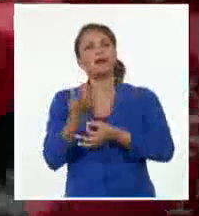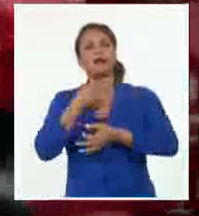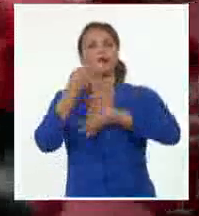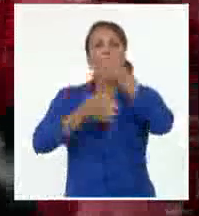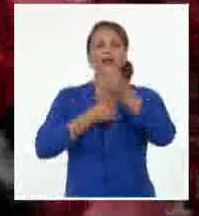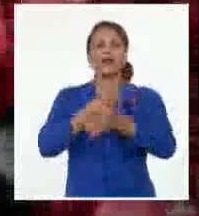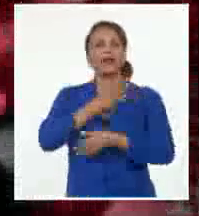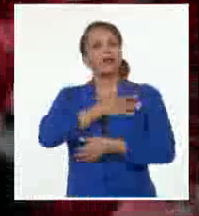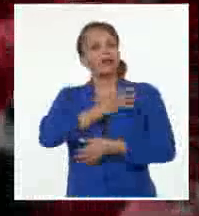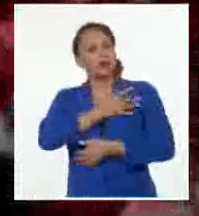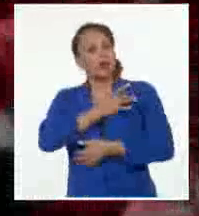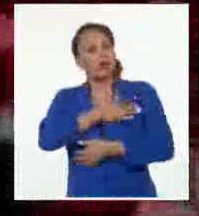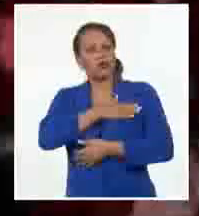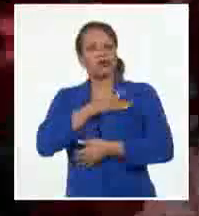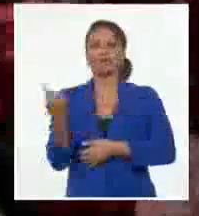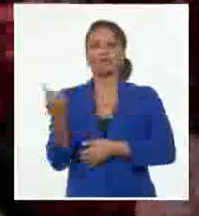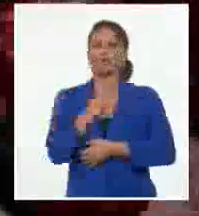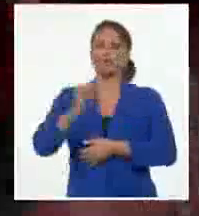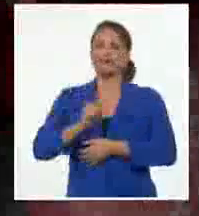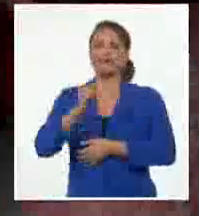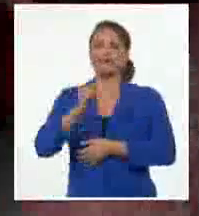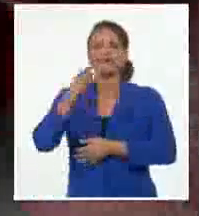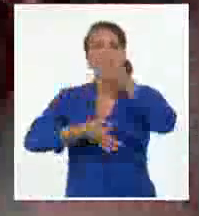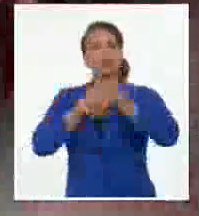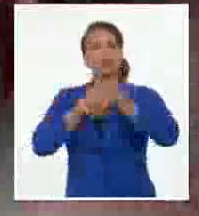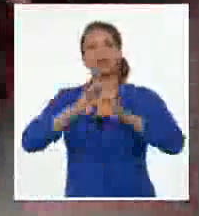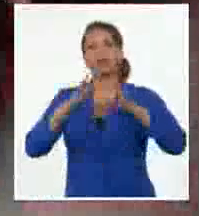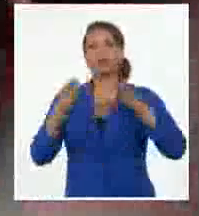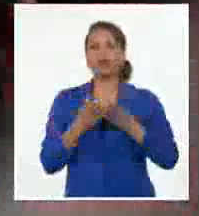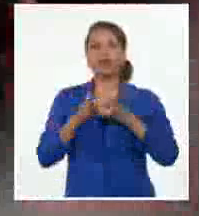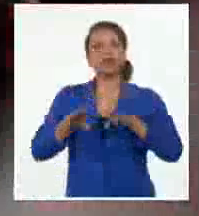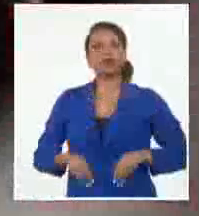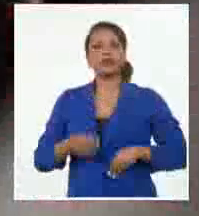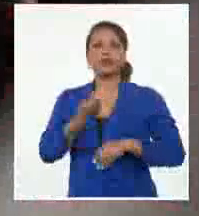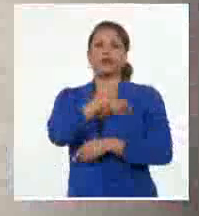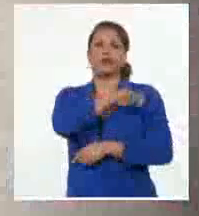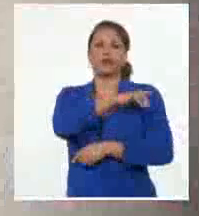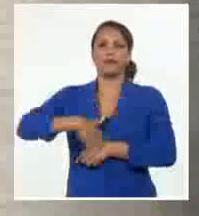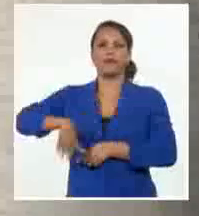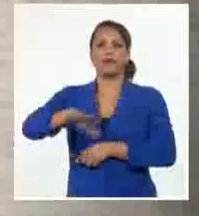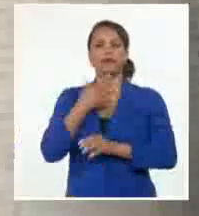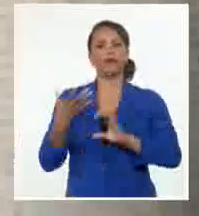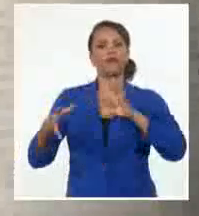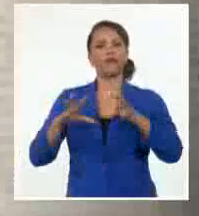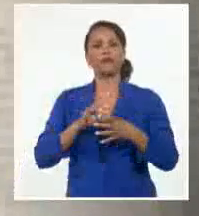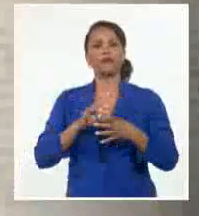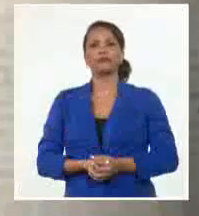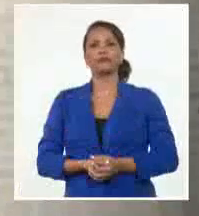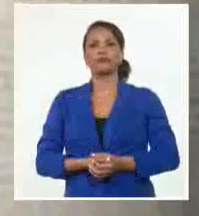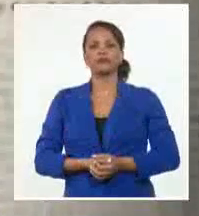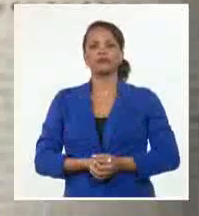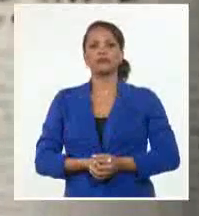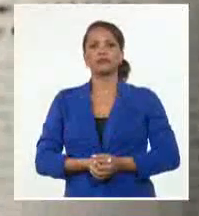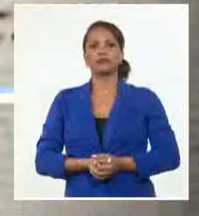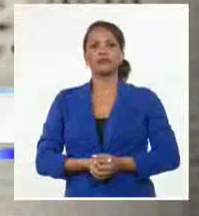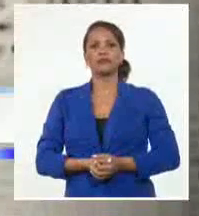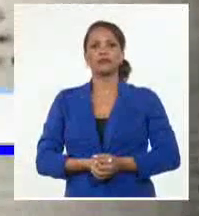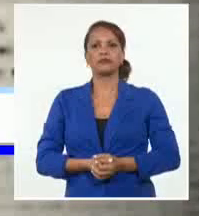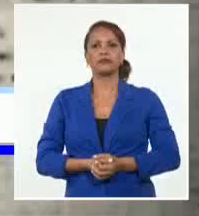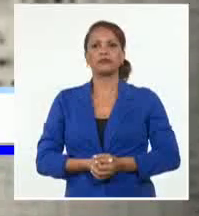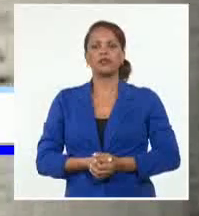causó también hecho y resaltó la actitud asumida por su pueblo No tendríamos otra